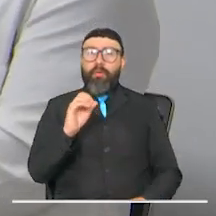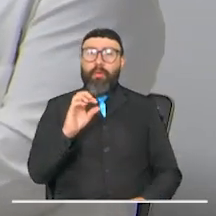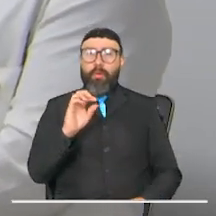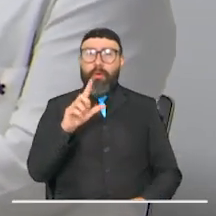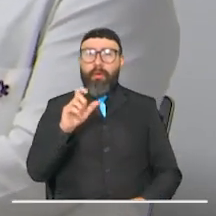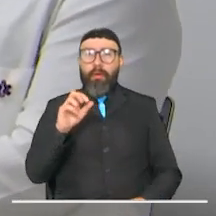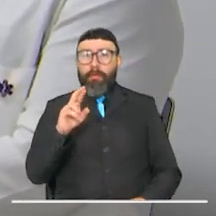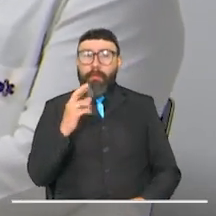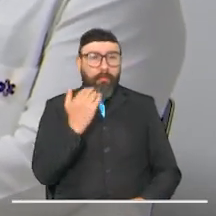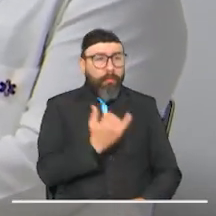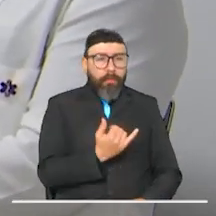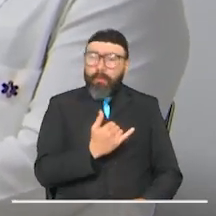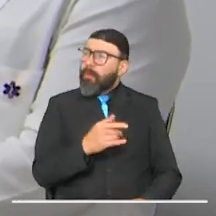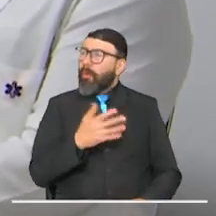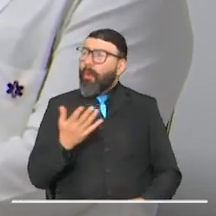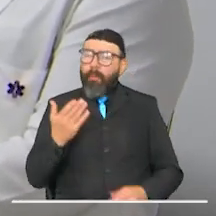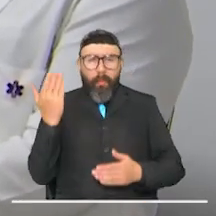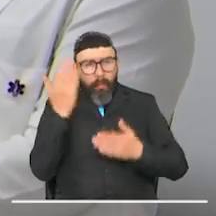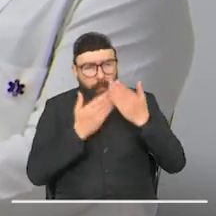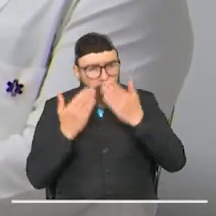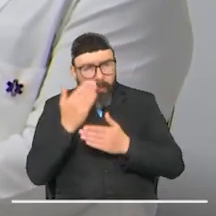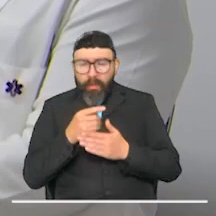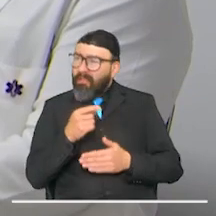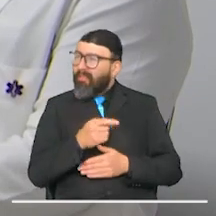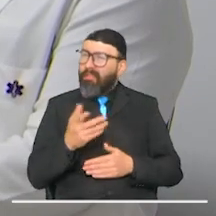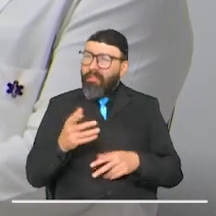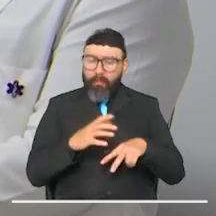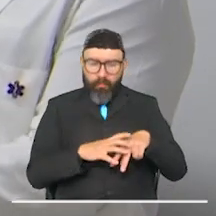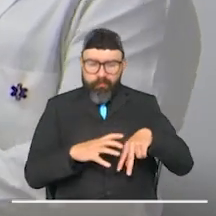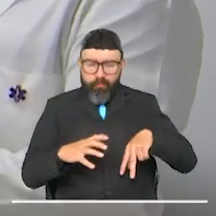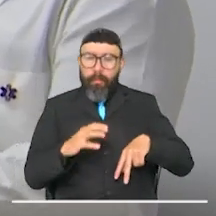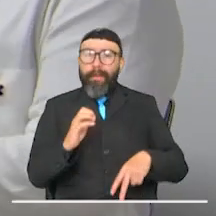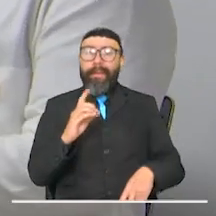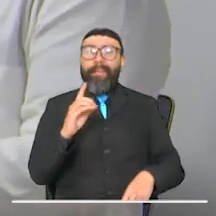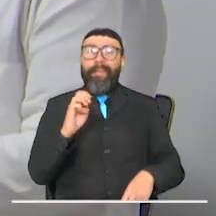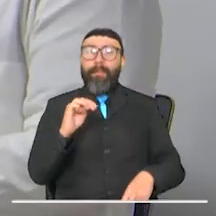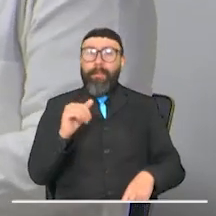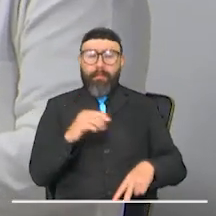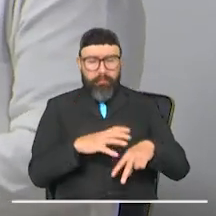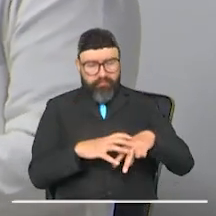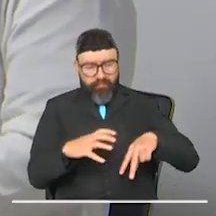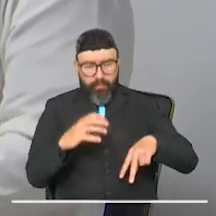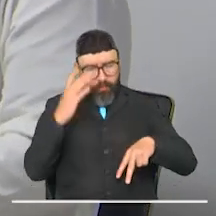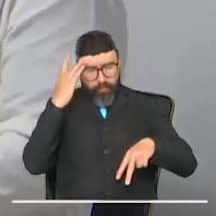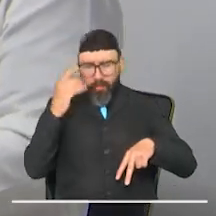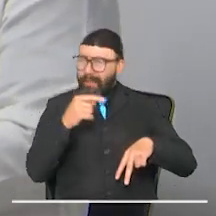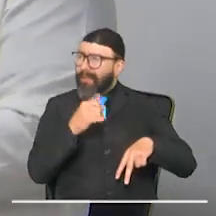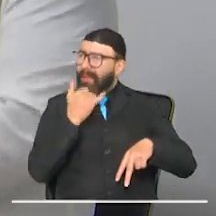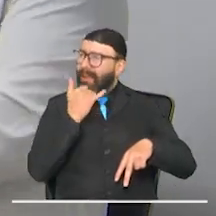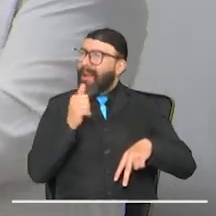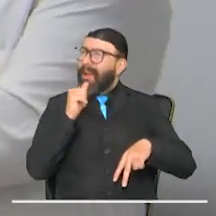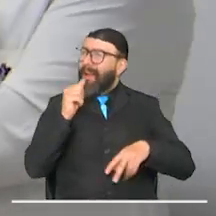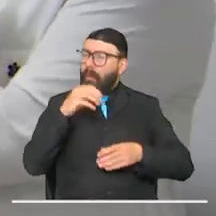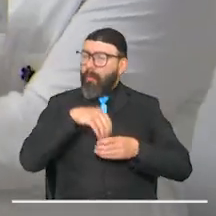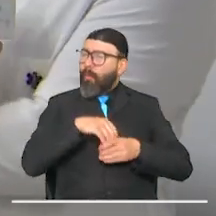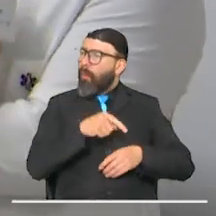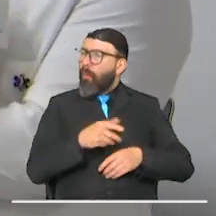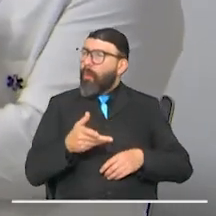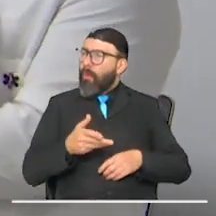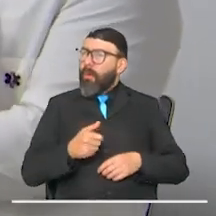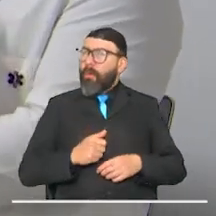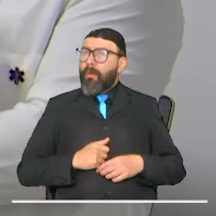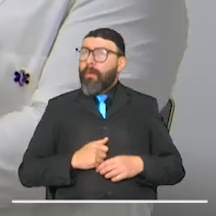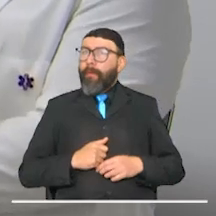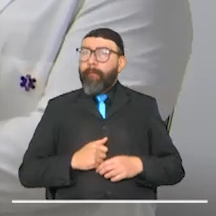como Cómo evalúan ese edema qué pasa con el sistema linfático el edema como usted